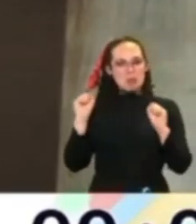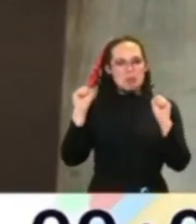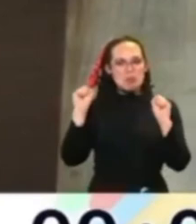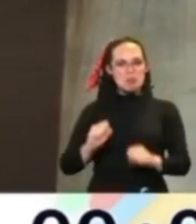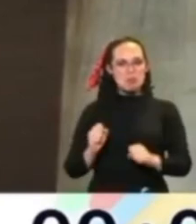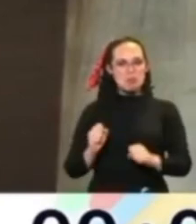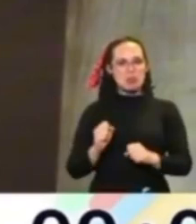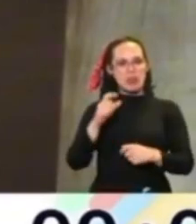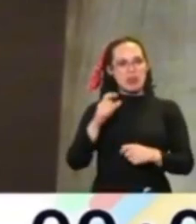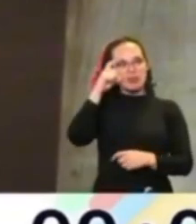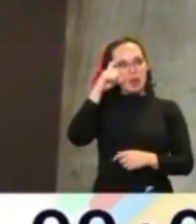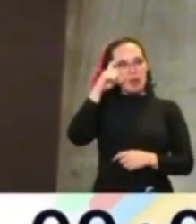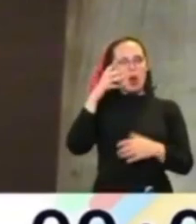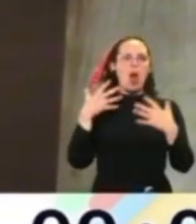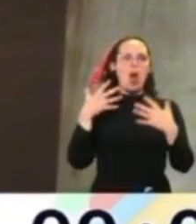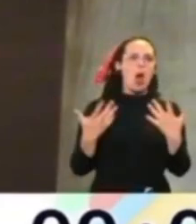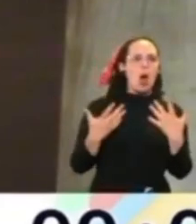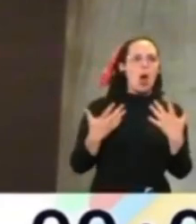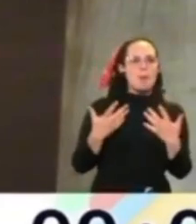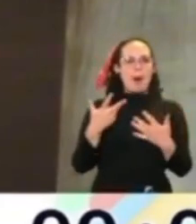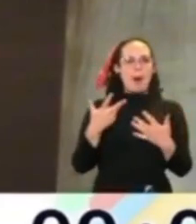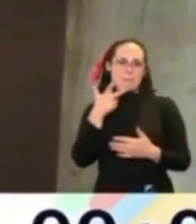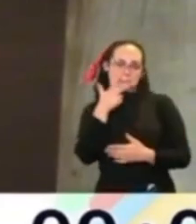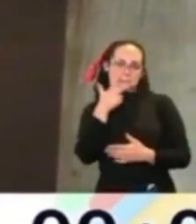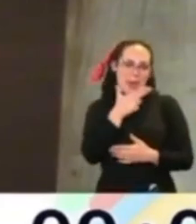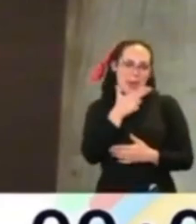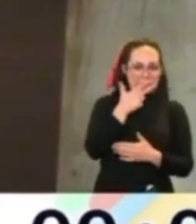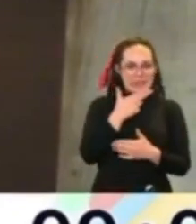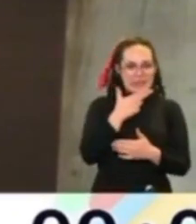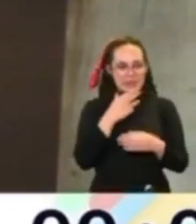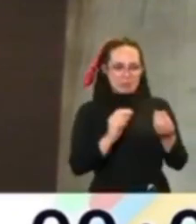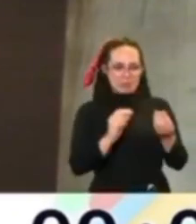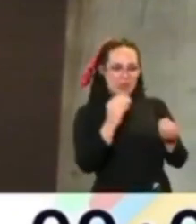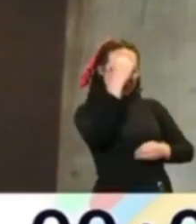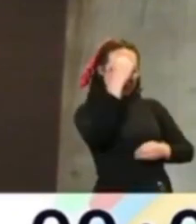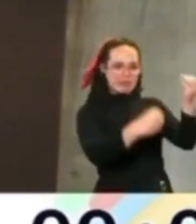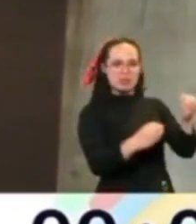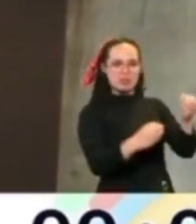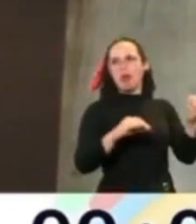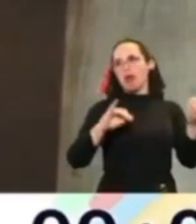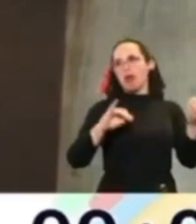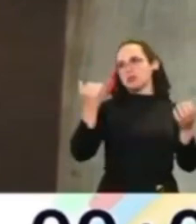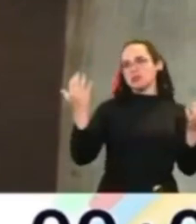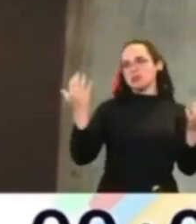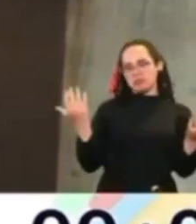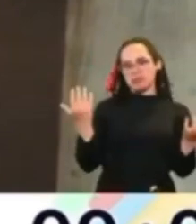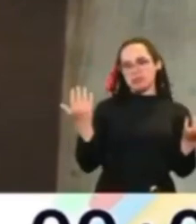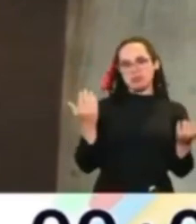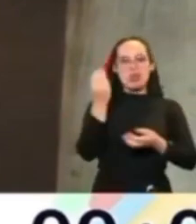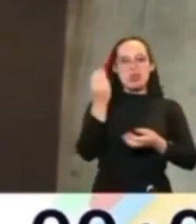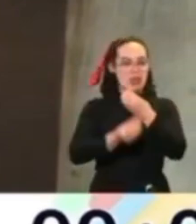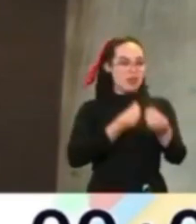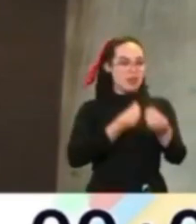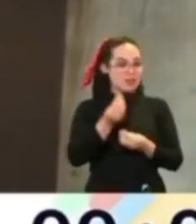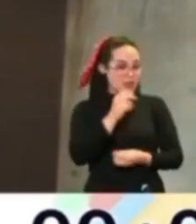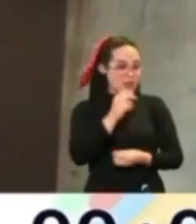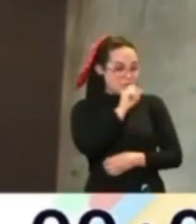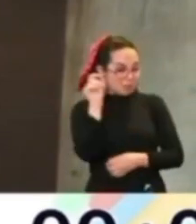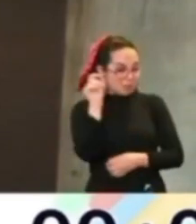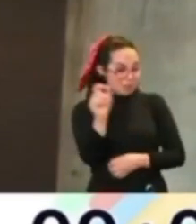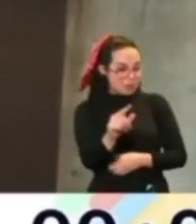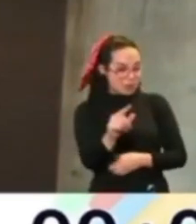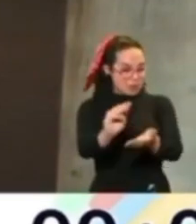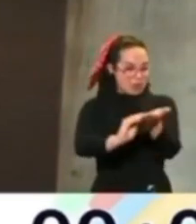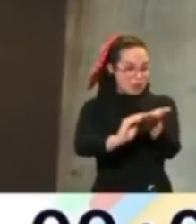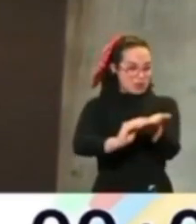le puede hacer trampita a la oposición sí la hacemos Esa es la pregunta que tiene que resolver el consejo